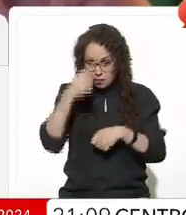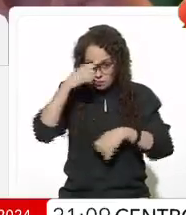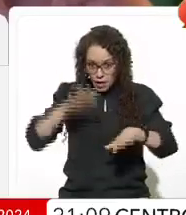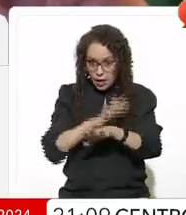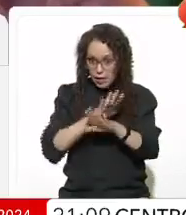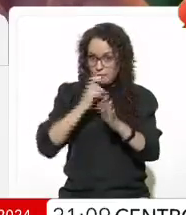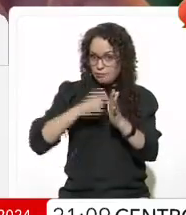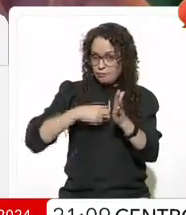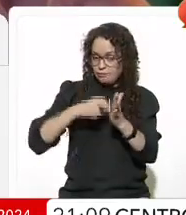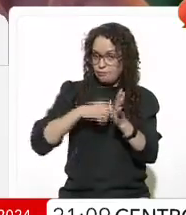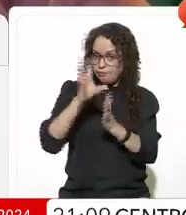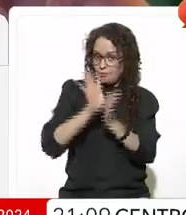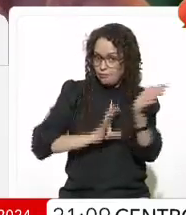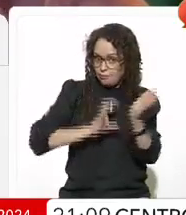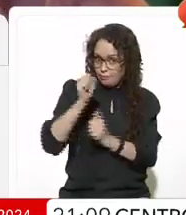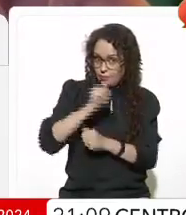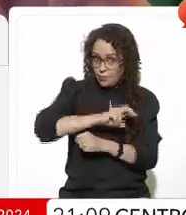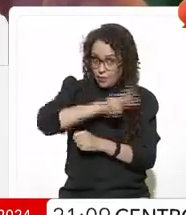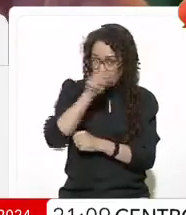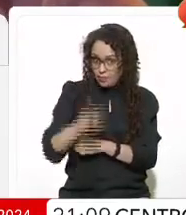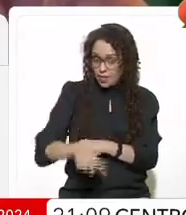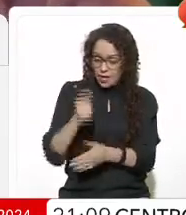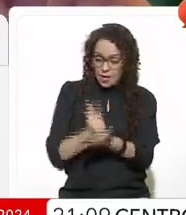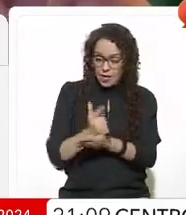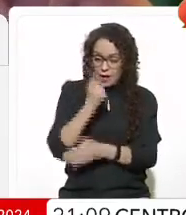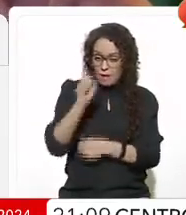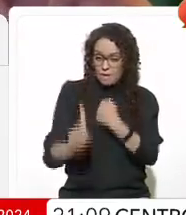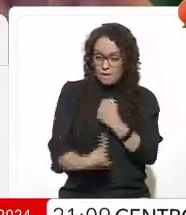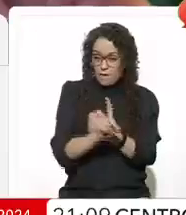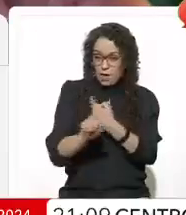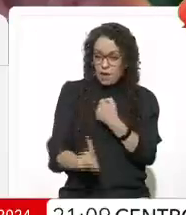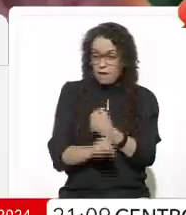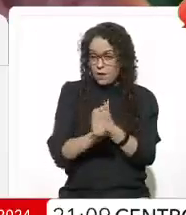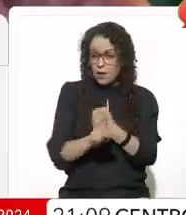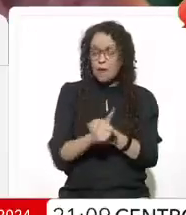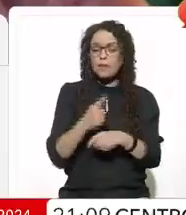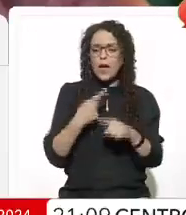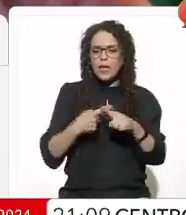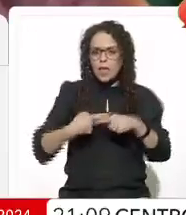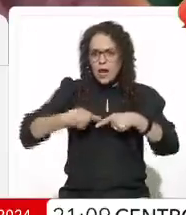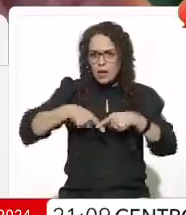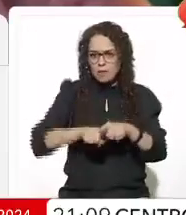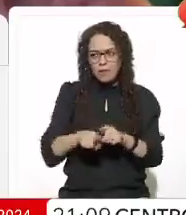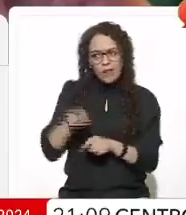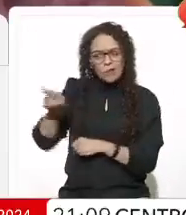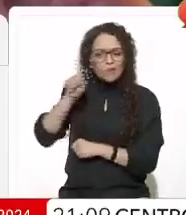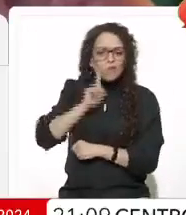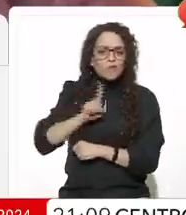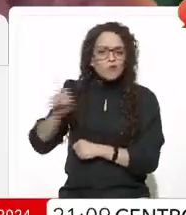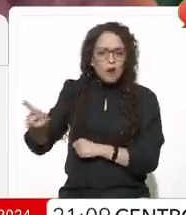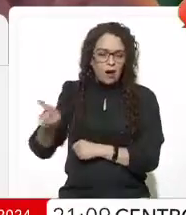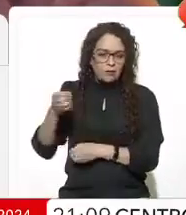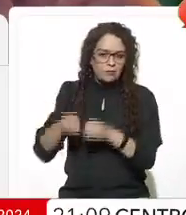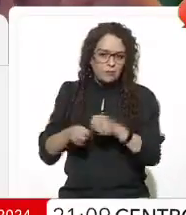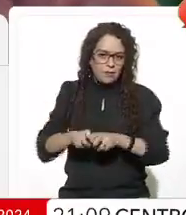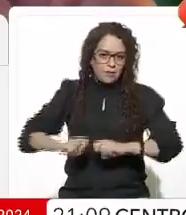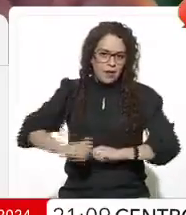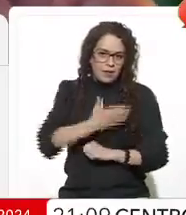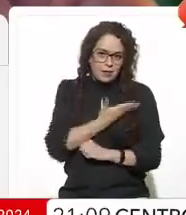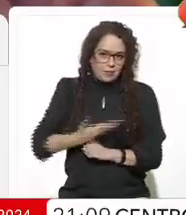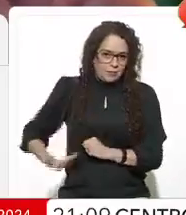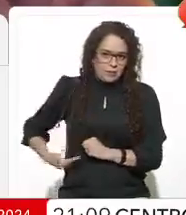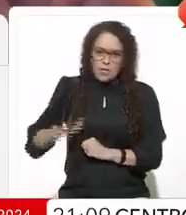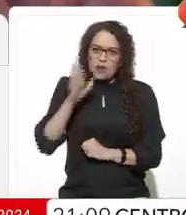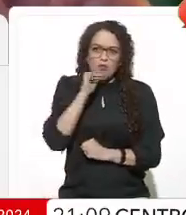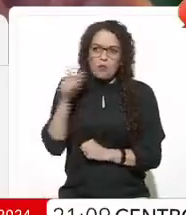Tenemos verdaderamente una crisis constitucional iniciada por la conducta de la ministra. Desde luego que no pueden ordenarle esto al